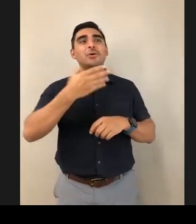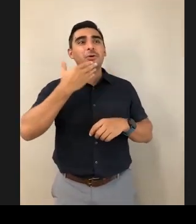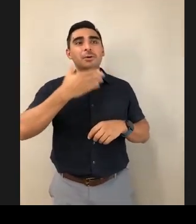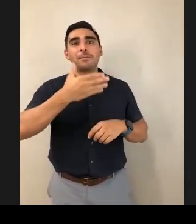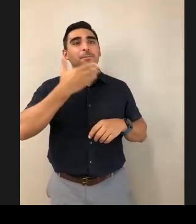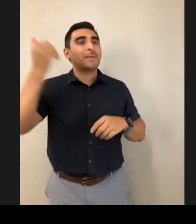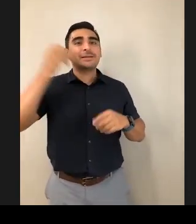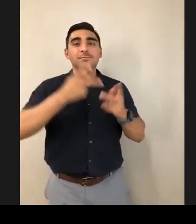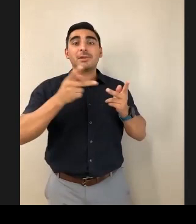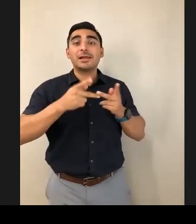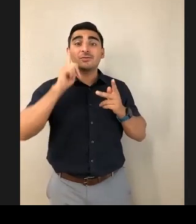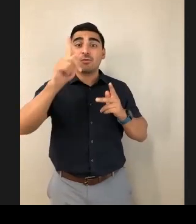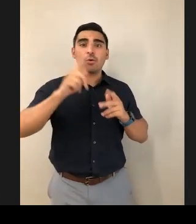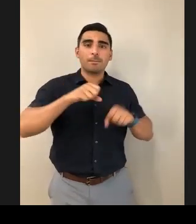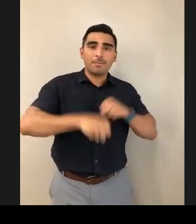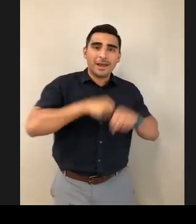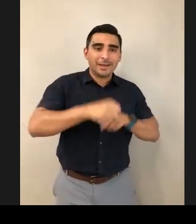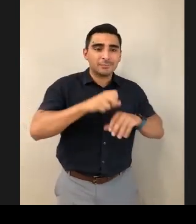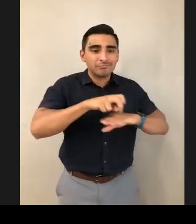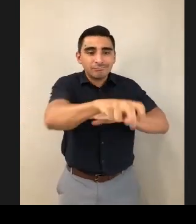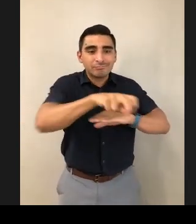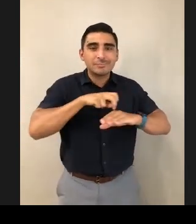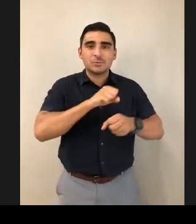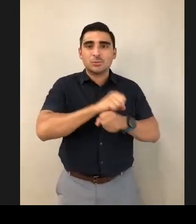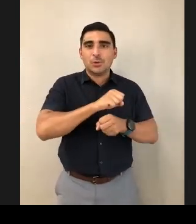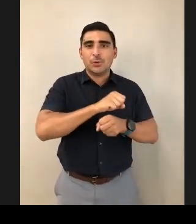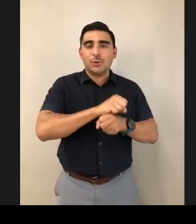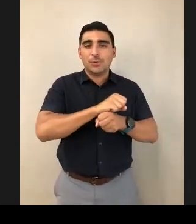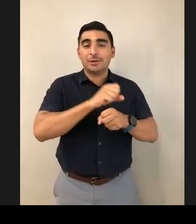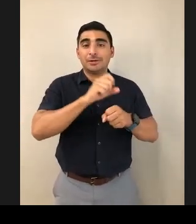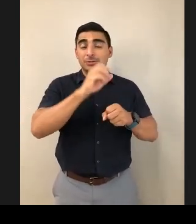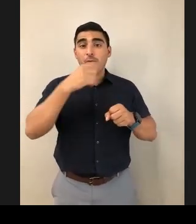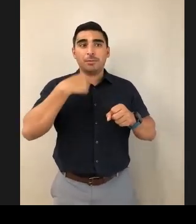en bicicleta. También